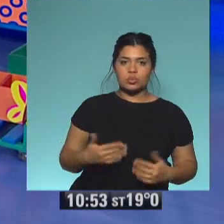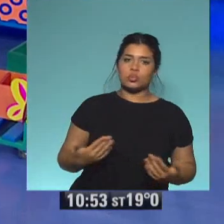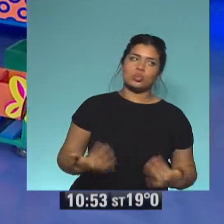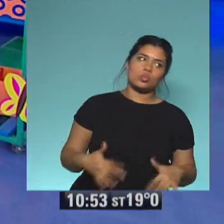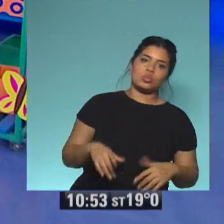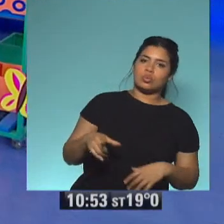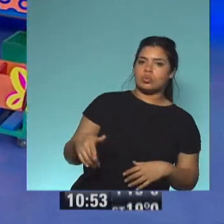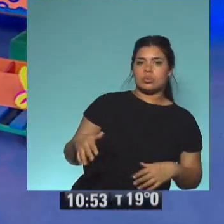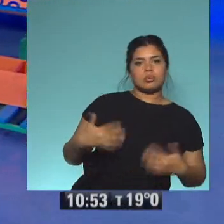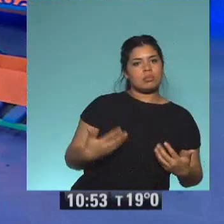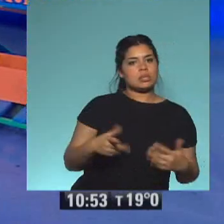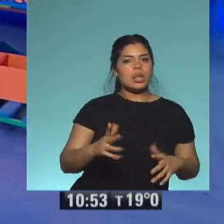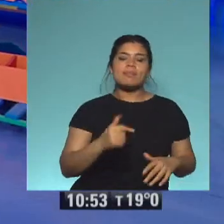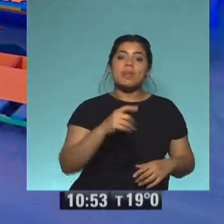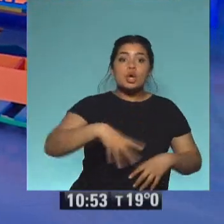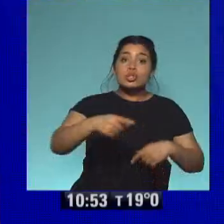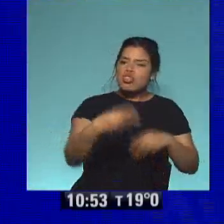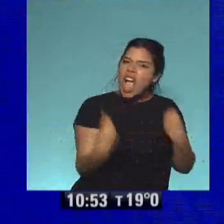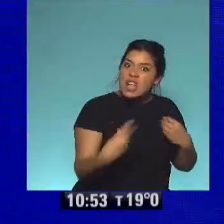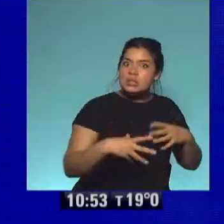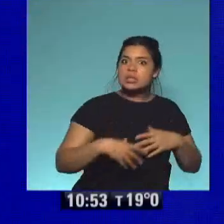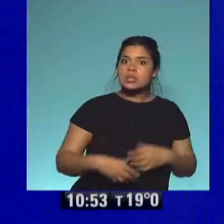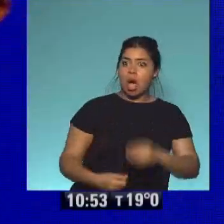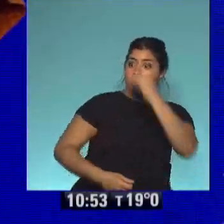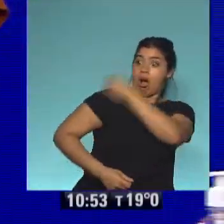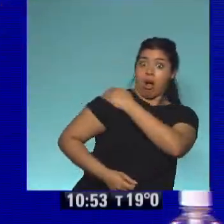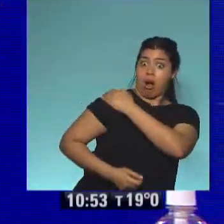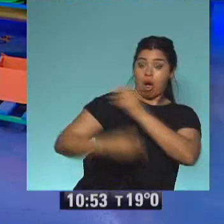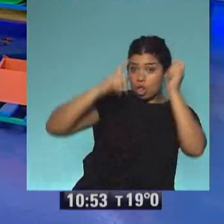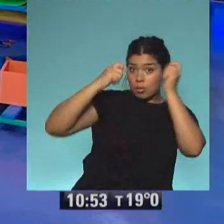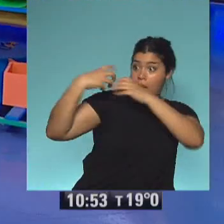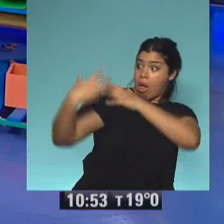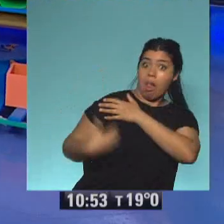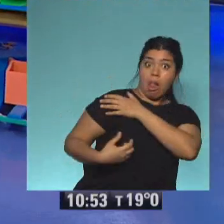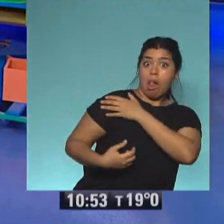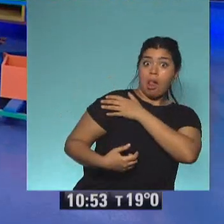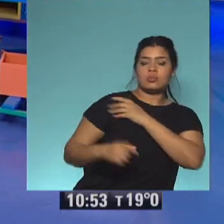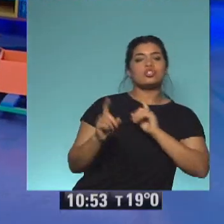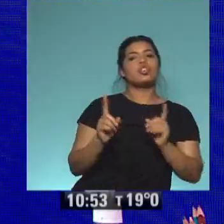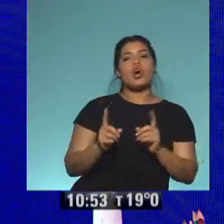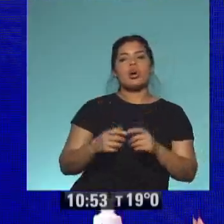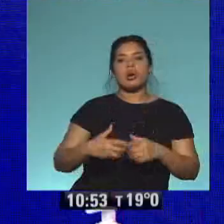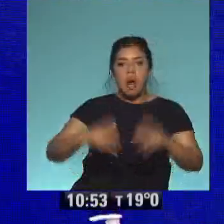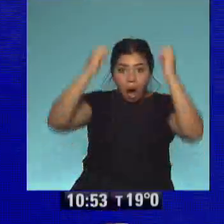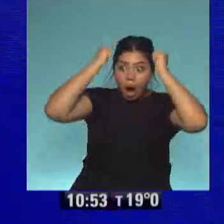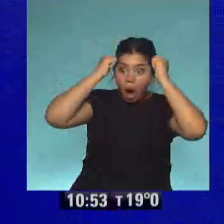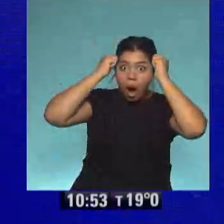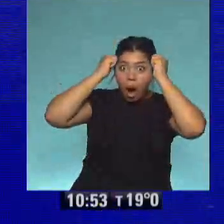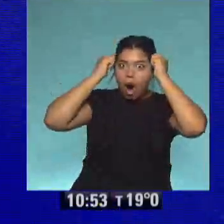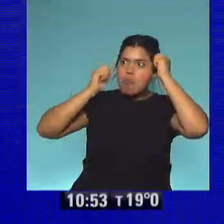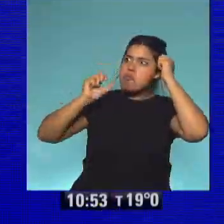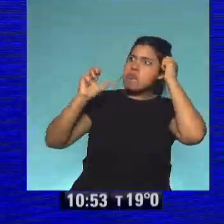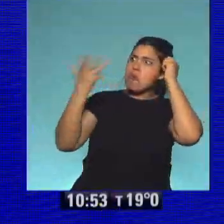con todo. ¿Y esto qué es? Un sombrero. Un parecido sombrero. Parecido al que tiene. ¿Para pero... ponerse en el hombro? No. Como el que tiene. ¡Ah, pero más